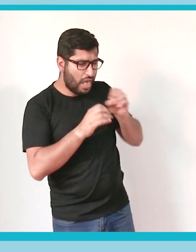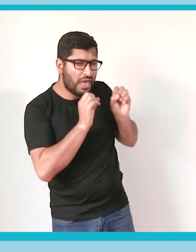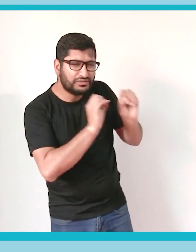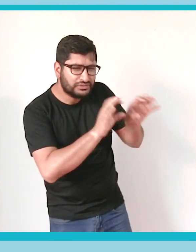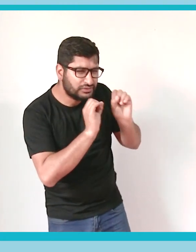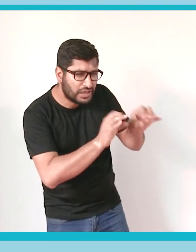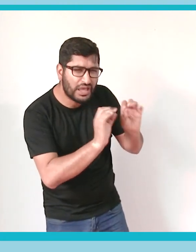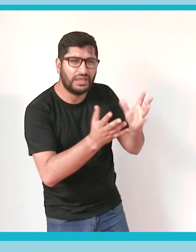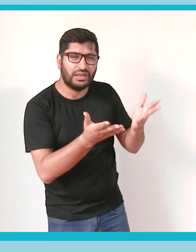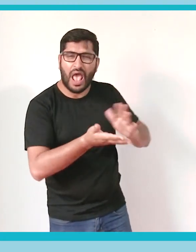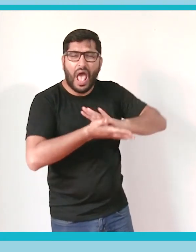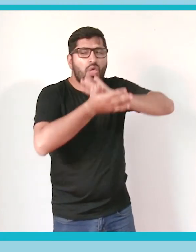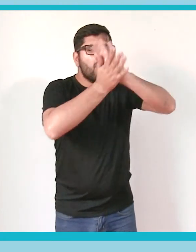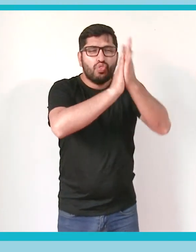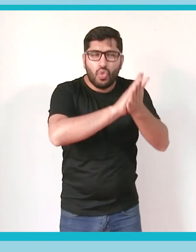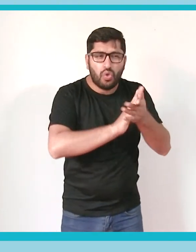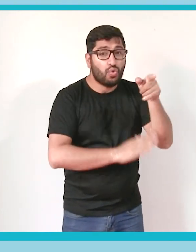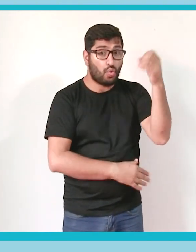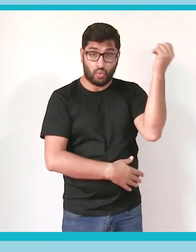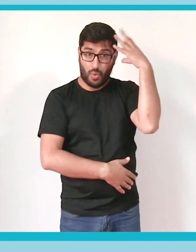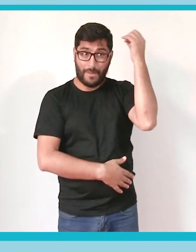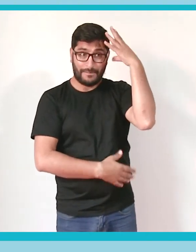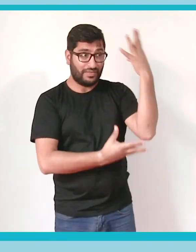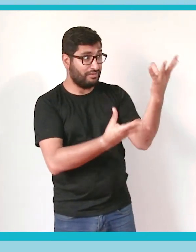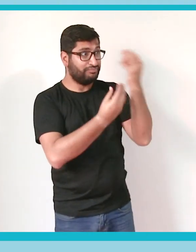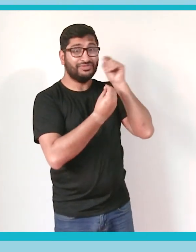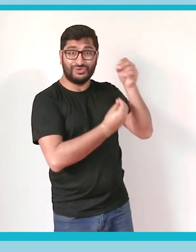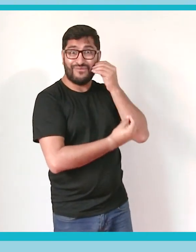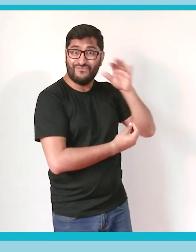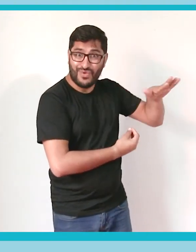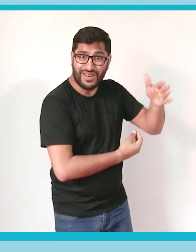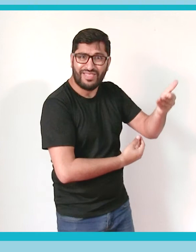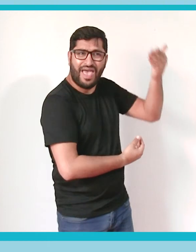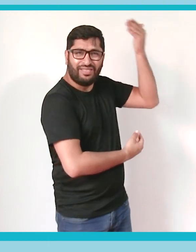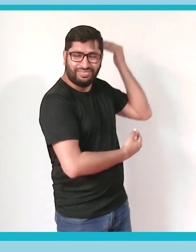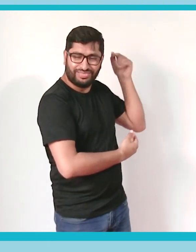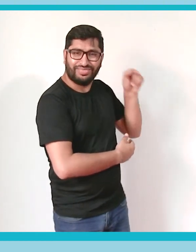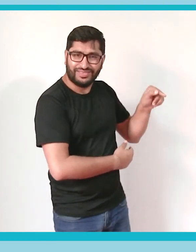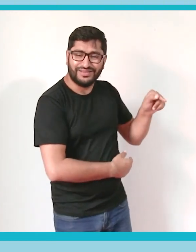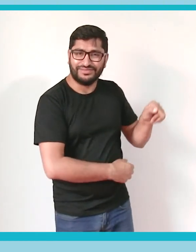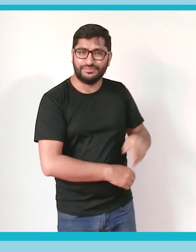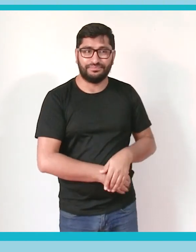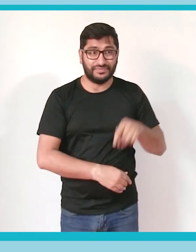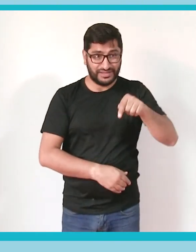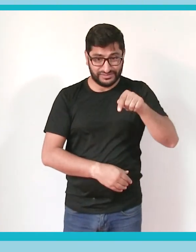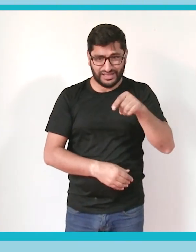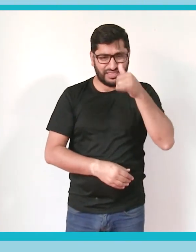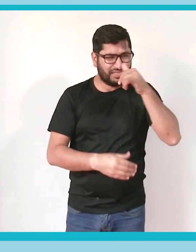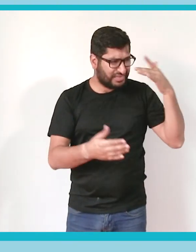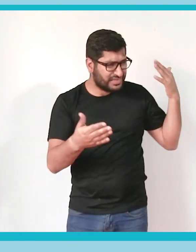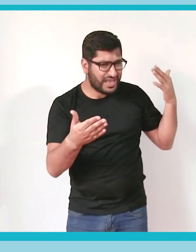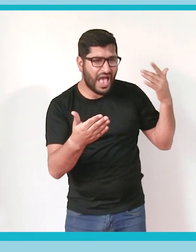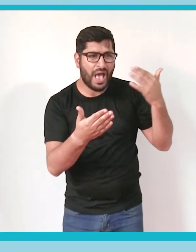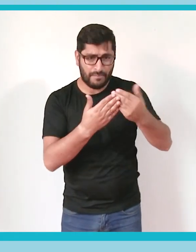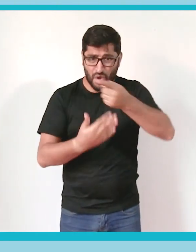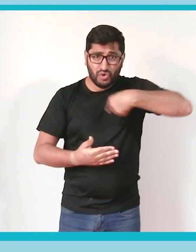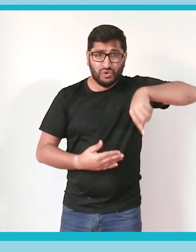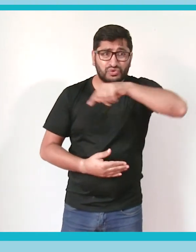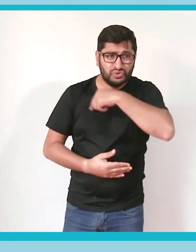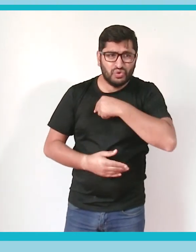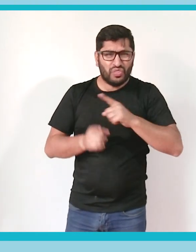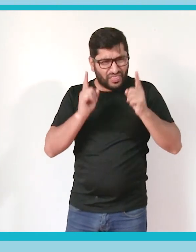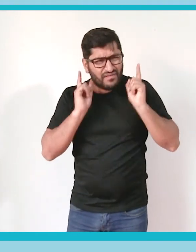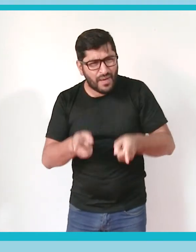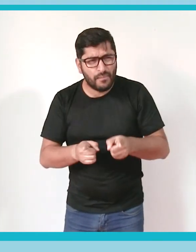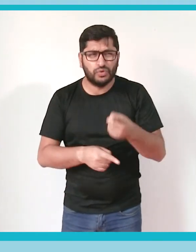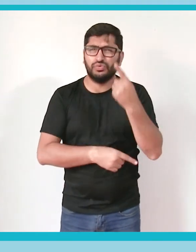valorar sus enseñanzas y todo el aprendizaje que nos dejan. Y yo creo que en este tiempo es cuando tenemos